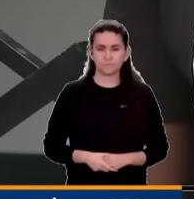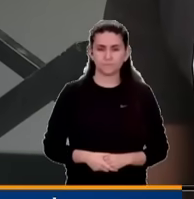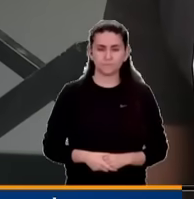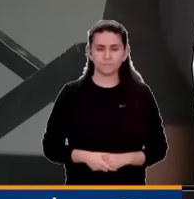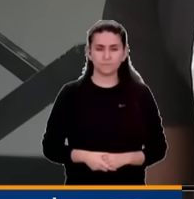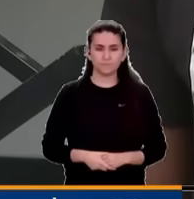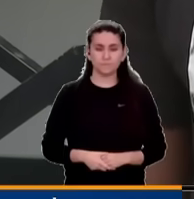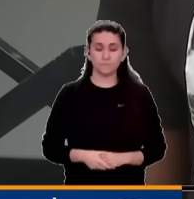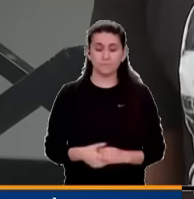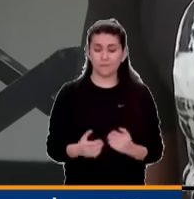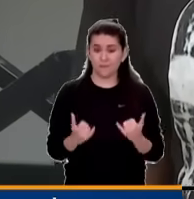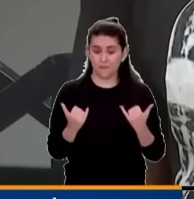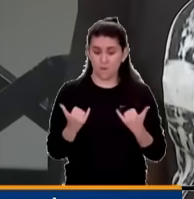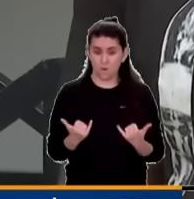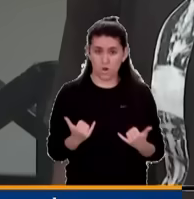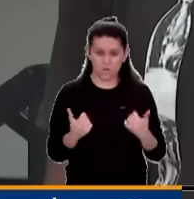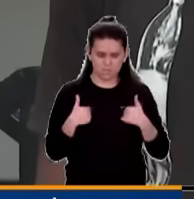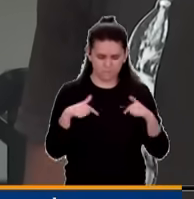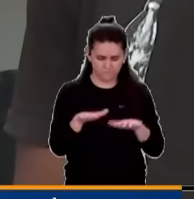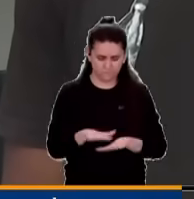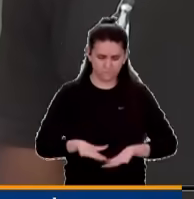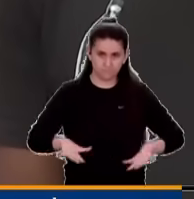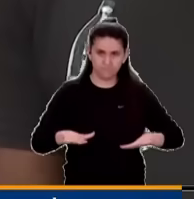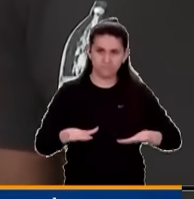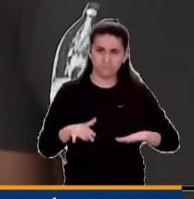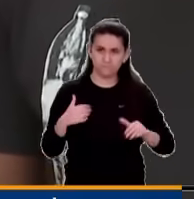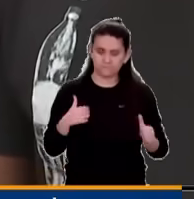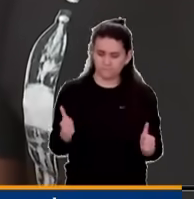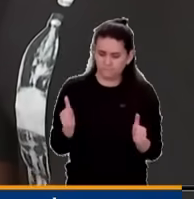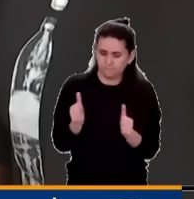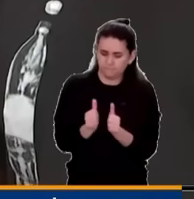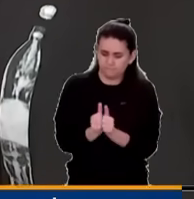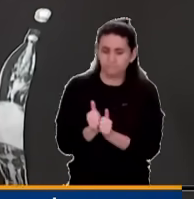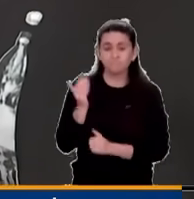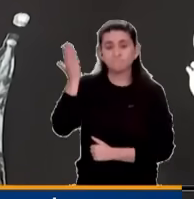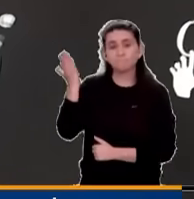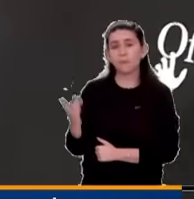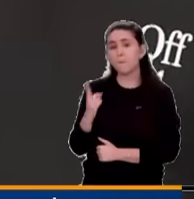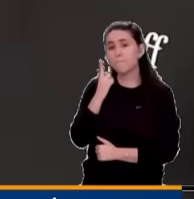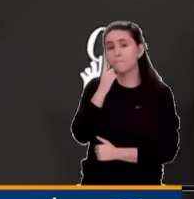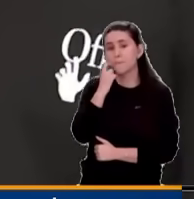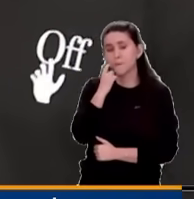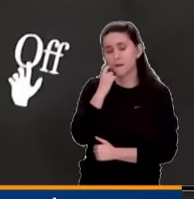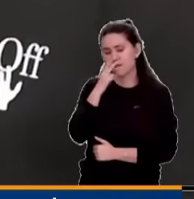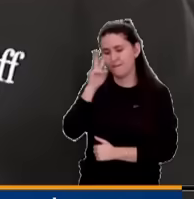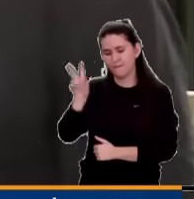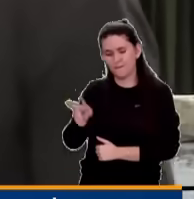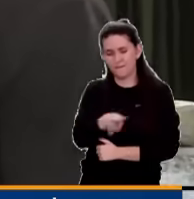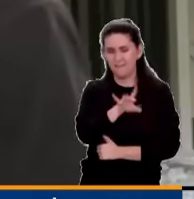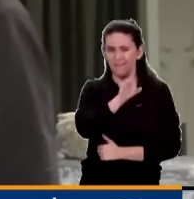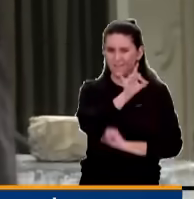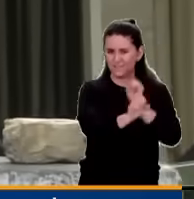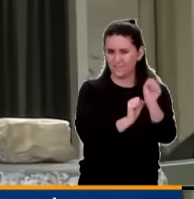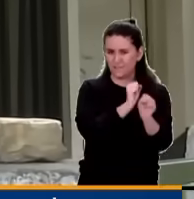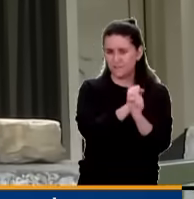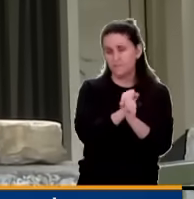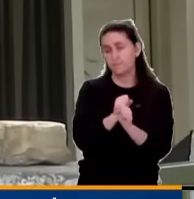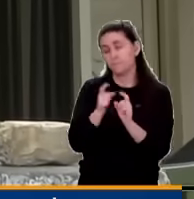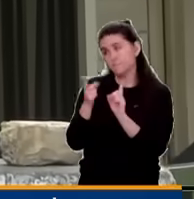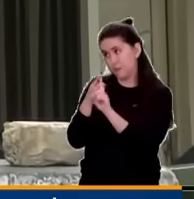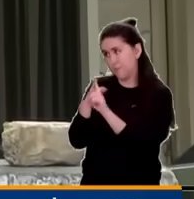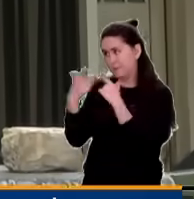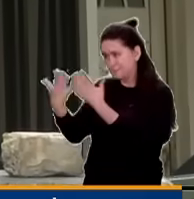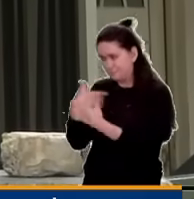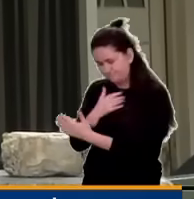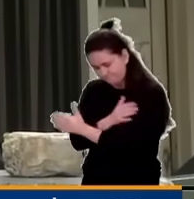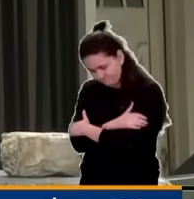Precisamente en este momento me encuentro con don Genaro González, él es el padre de la pequeña Michelle Dayana. Primero, lamentando mucho lo sucedido